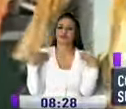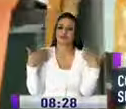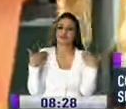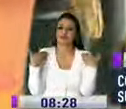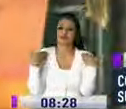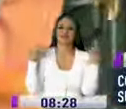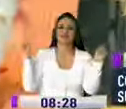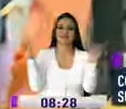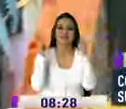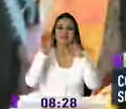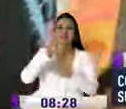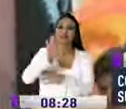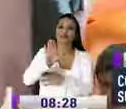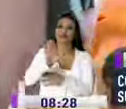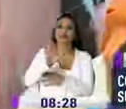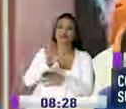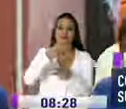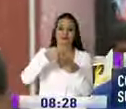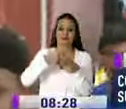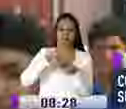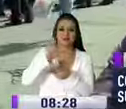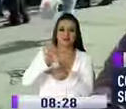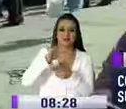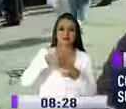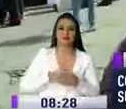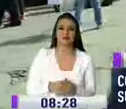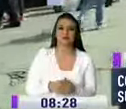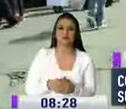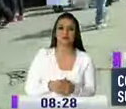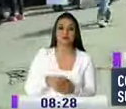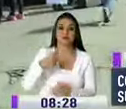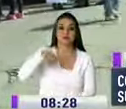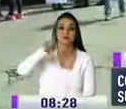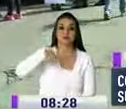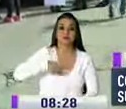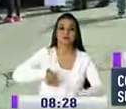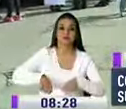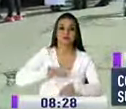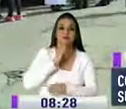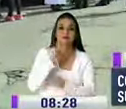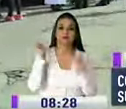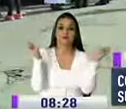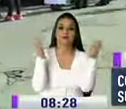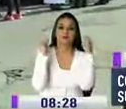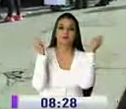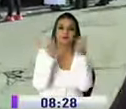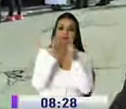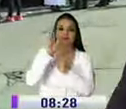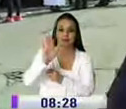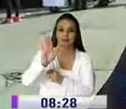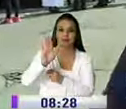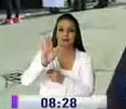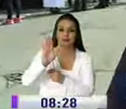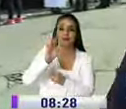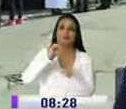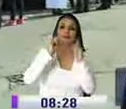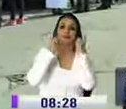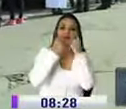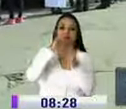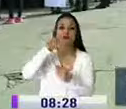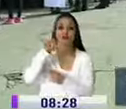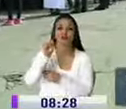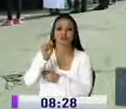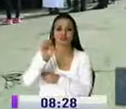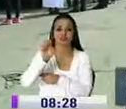la fiesta de su patrono que lleva el mismo nombre. Por el primero de mayo siempre hacemos nosotros las fiestas patronales por San José Obrero, como dice su